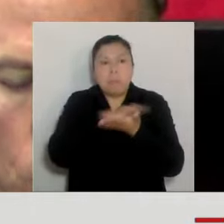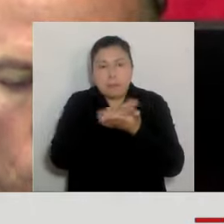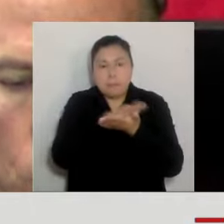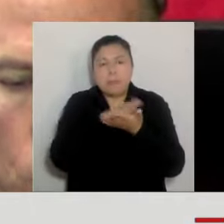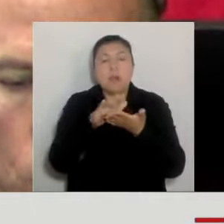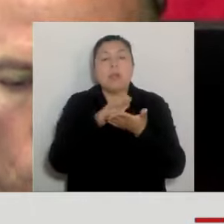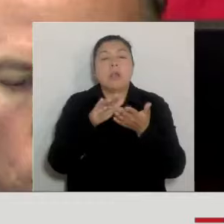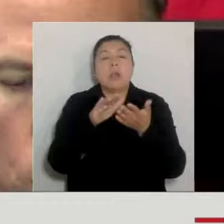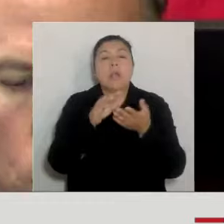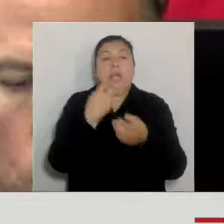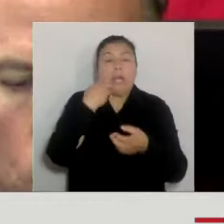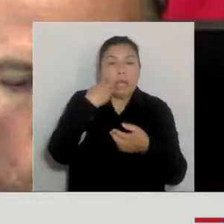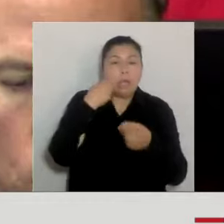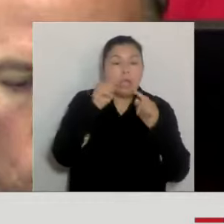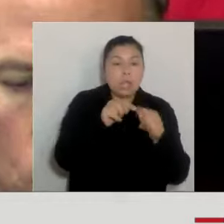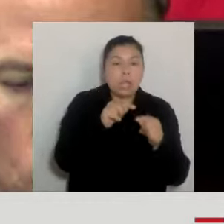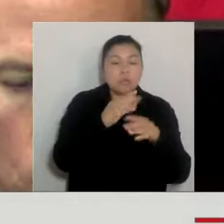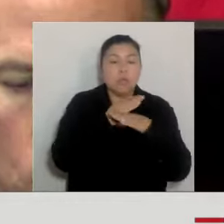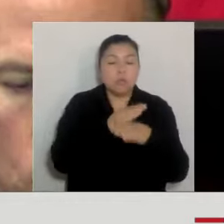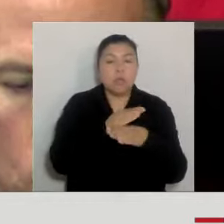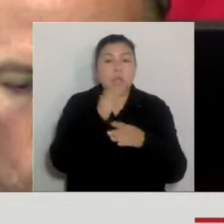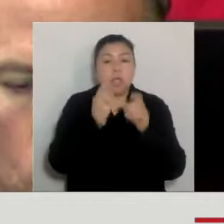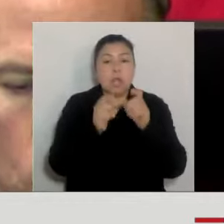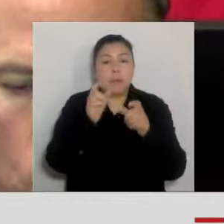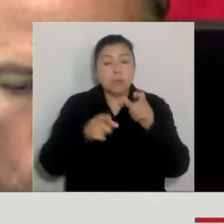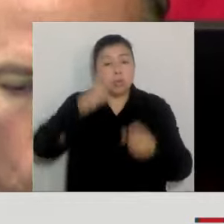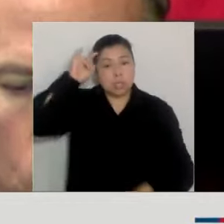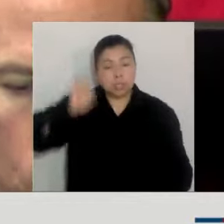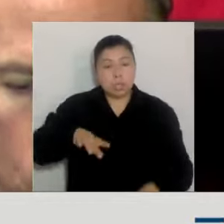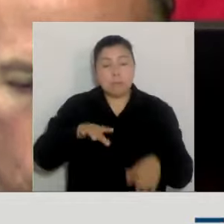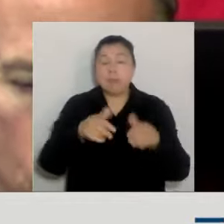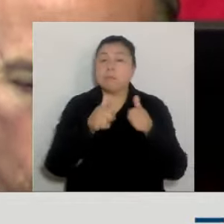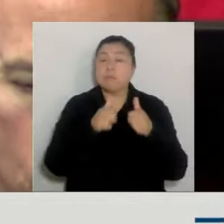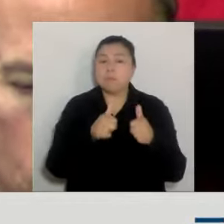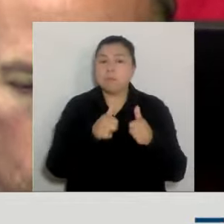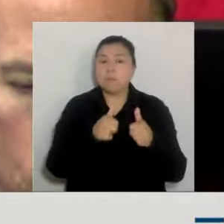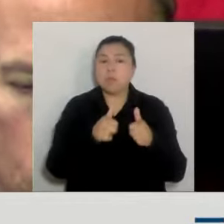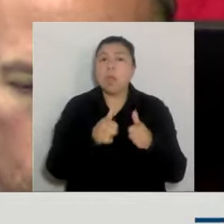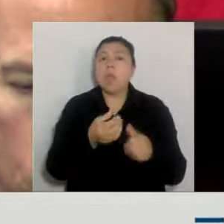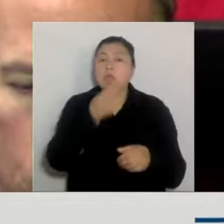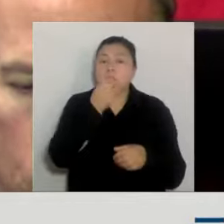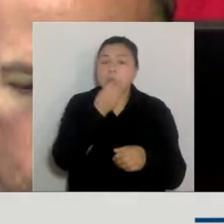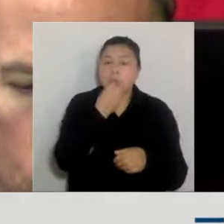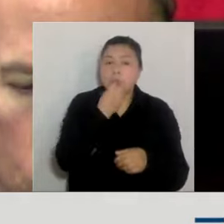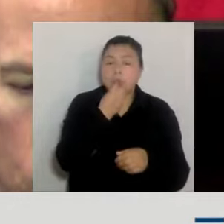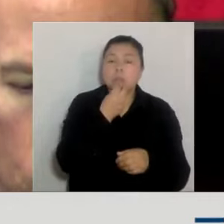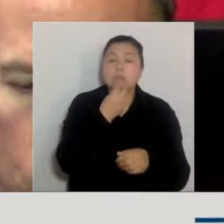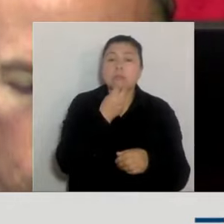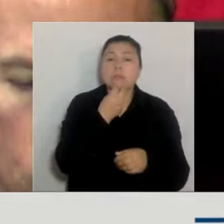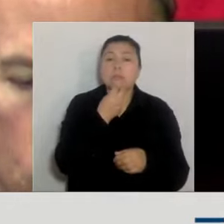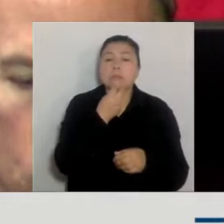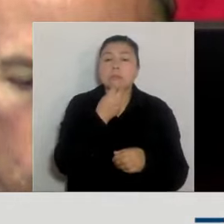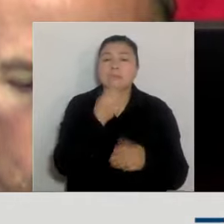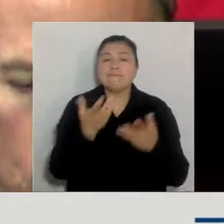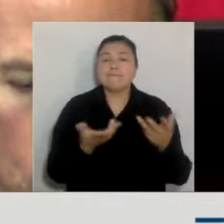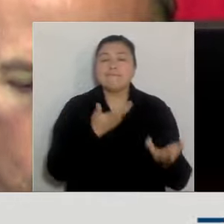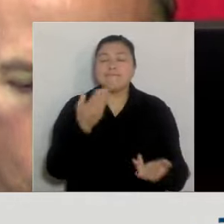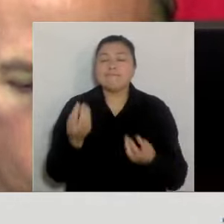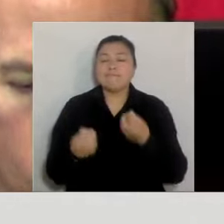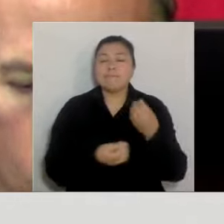es lo que se busca Evitar que las personas sepan efectivamente que están consumiendo una eh un un un